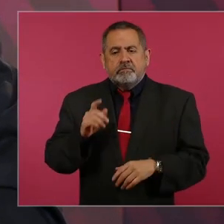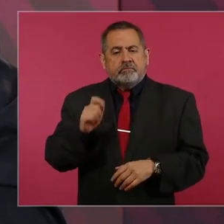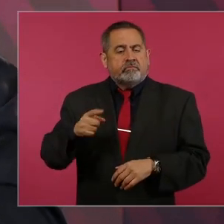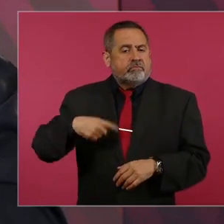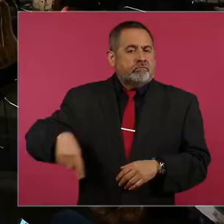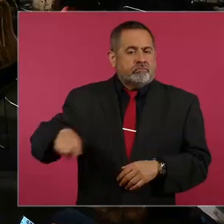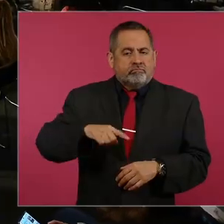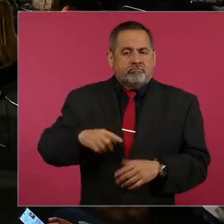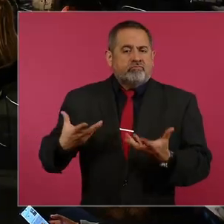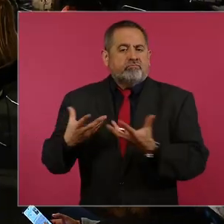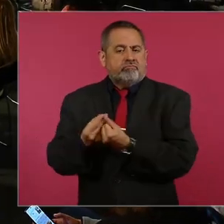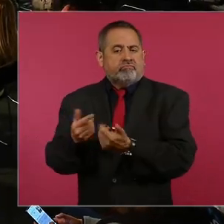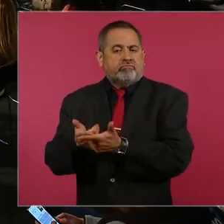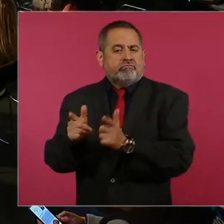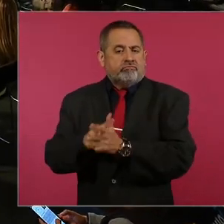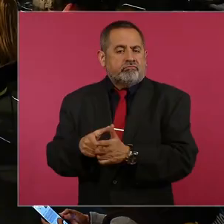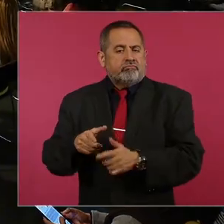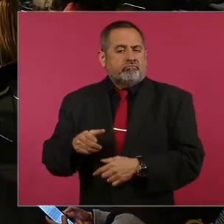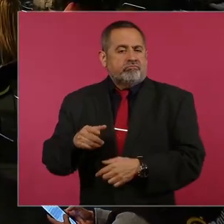el Poder Ejecutivo.